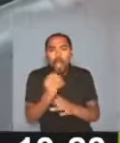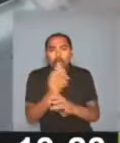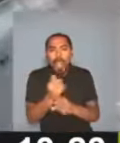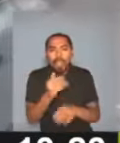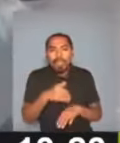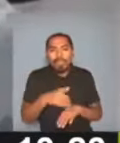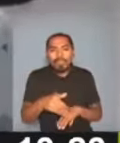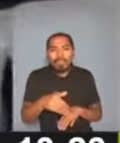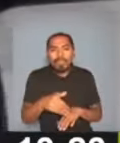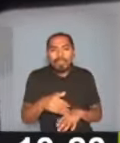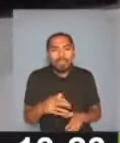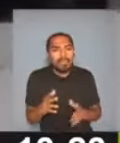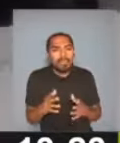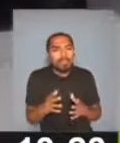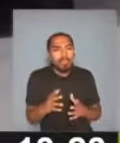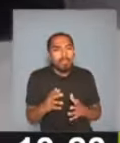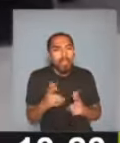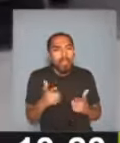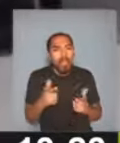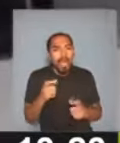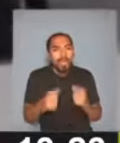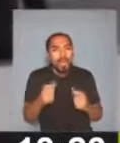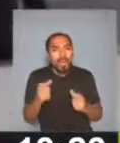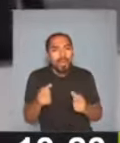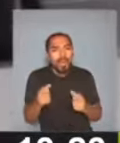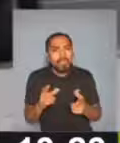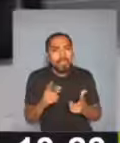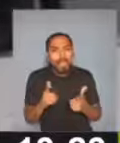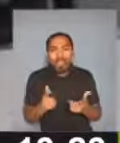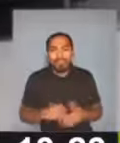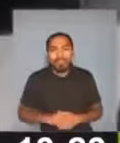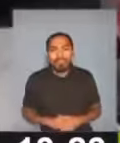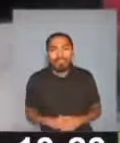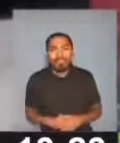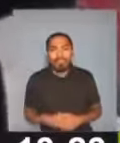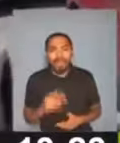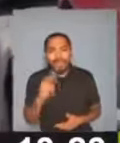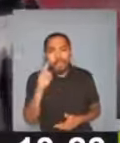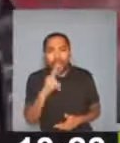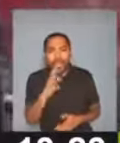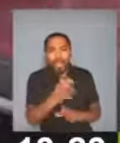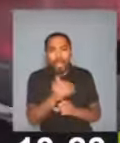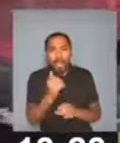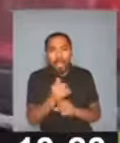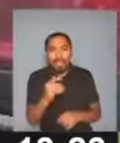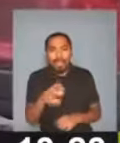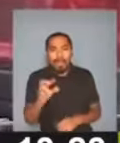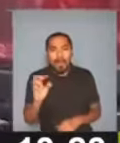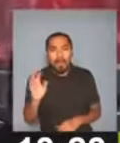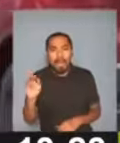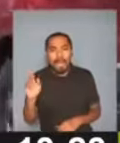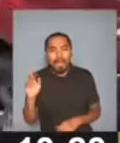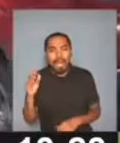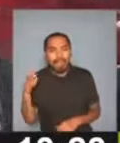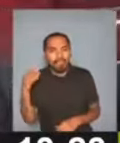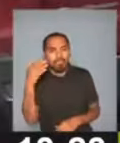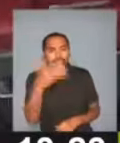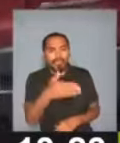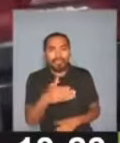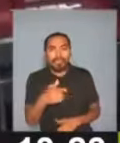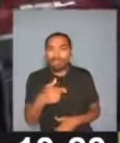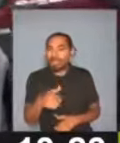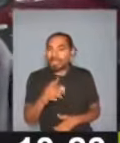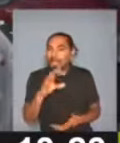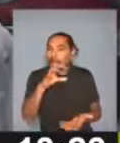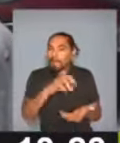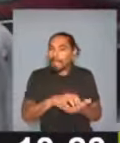la imagen siga allí, va a haber un colectivo que va a pasar de los que van a Palpalá, que están funcionando, pero solamente de una